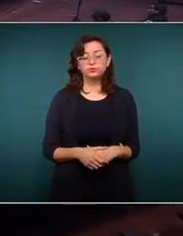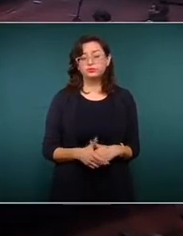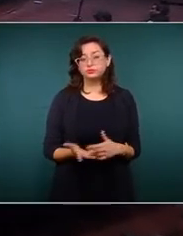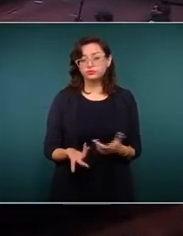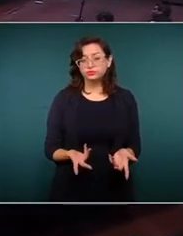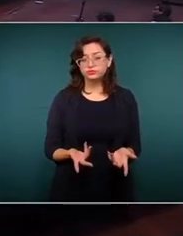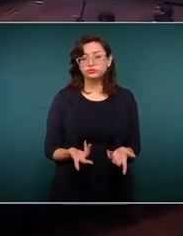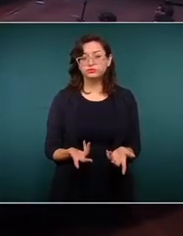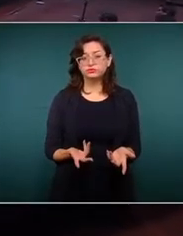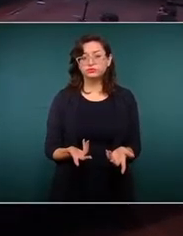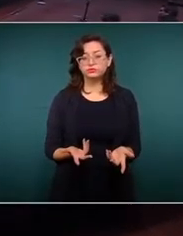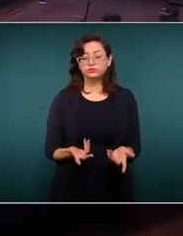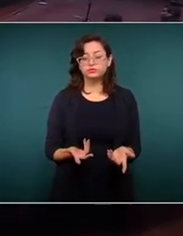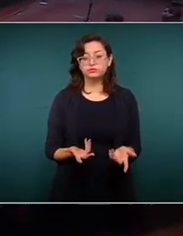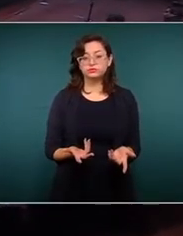se